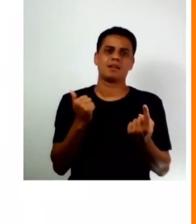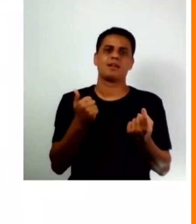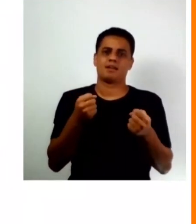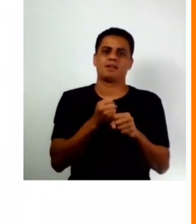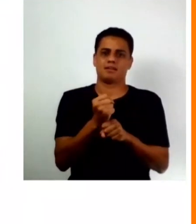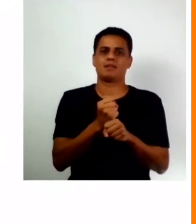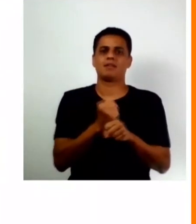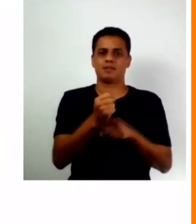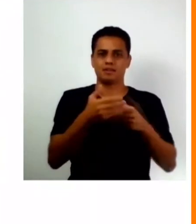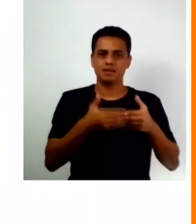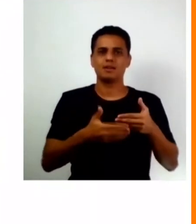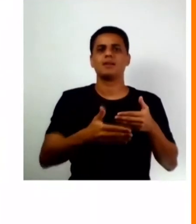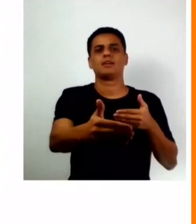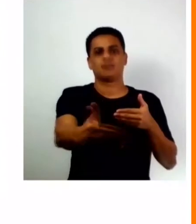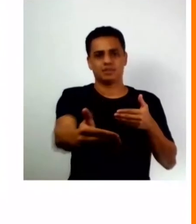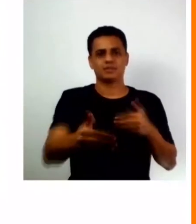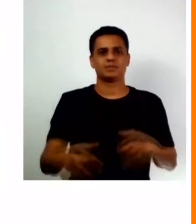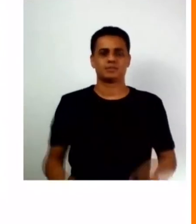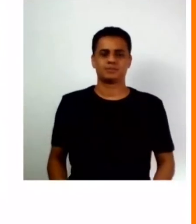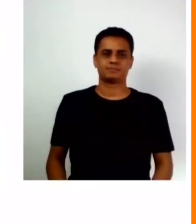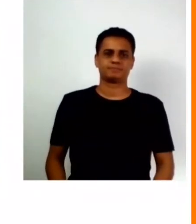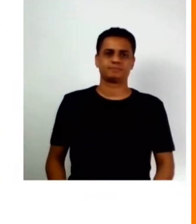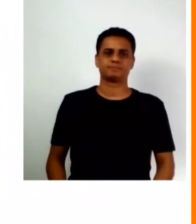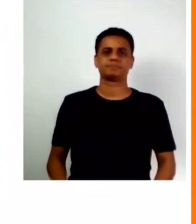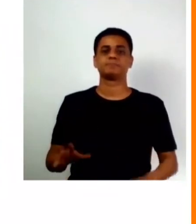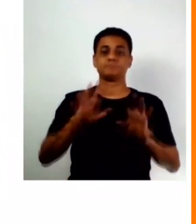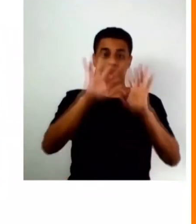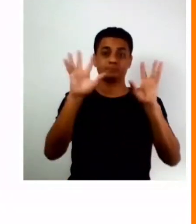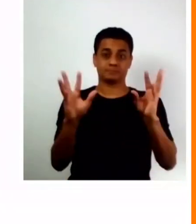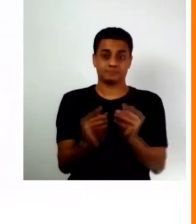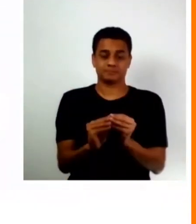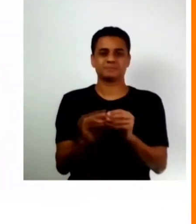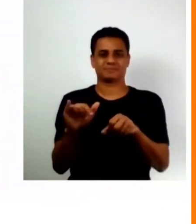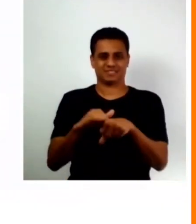E, para terminar estas estrategias,